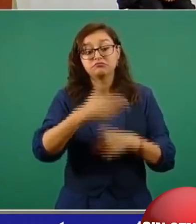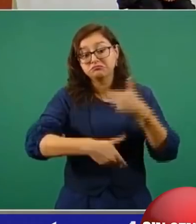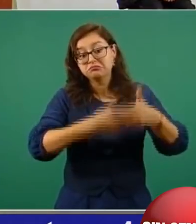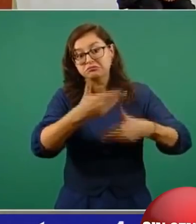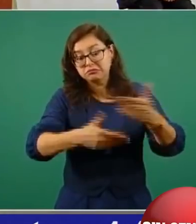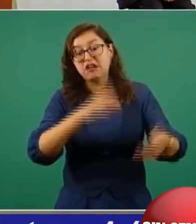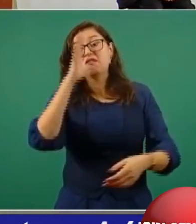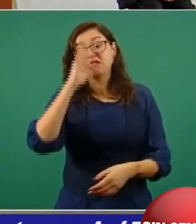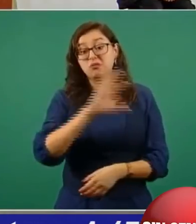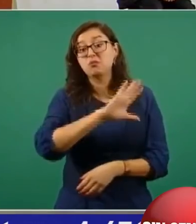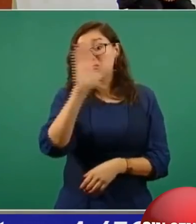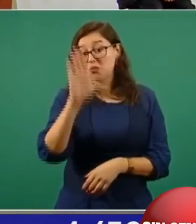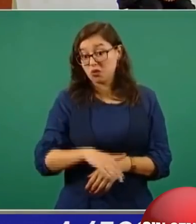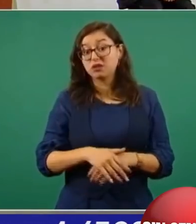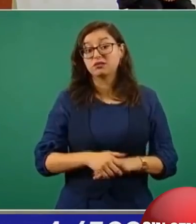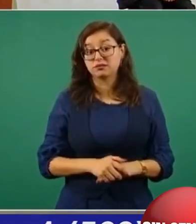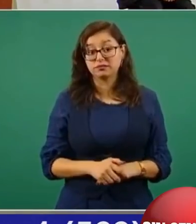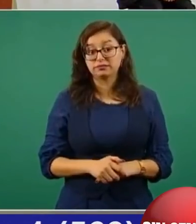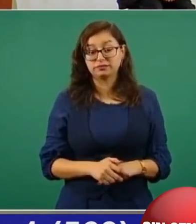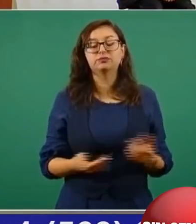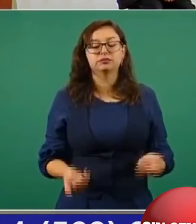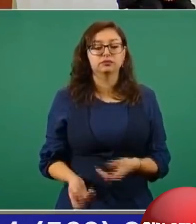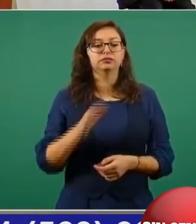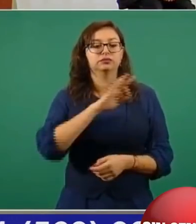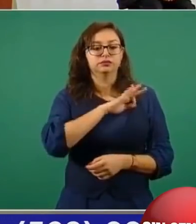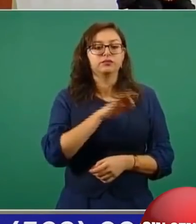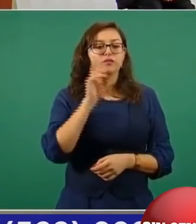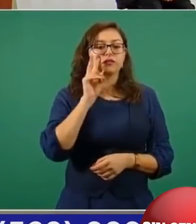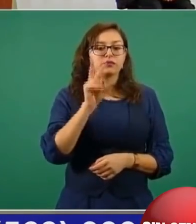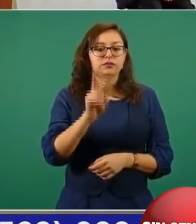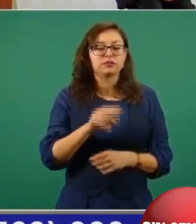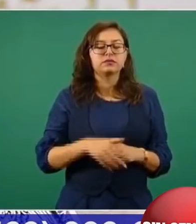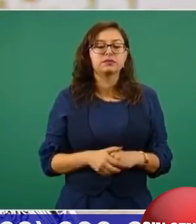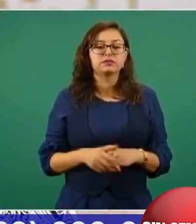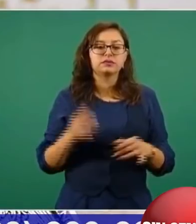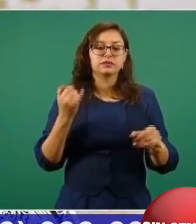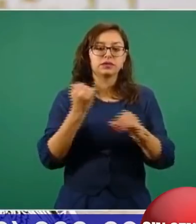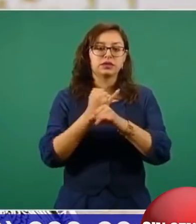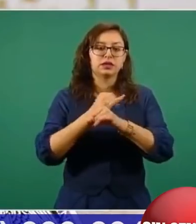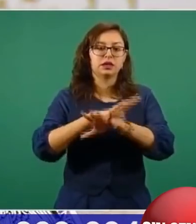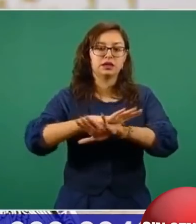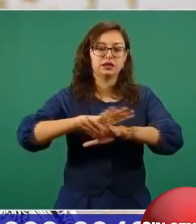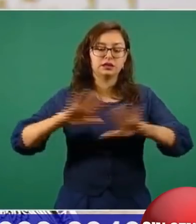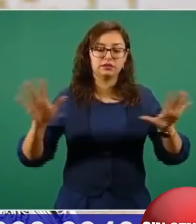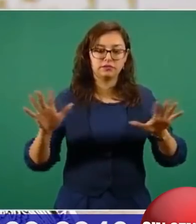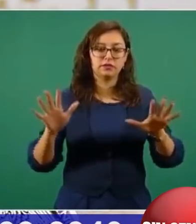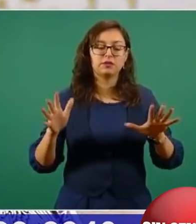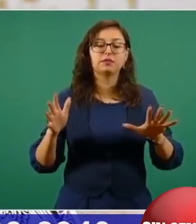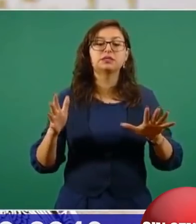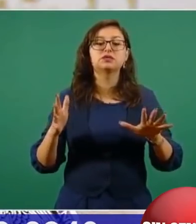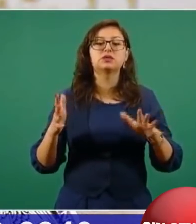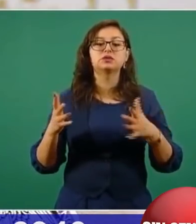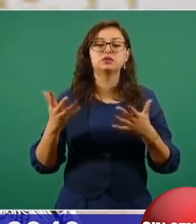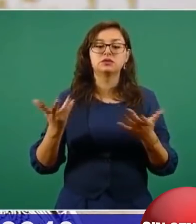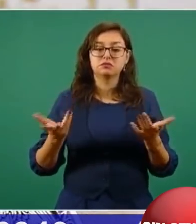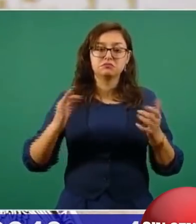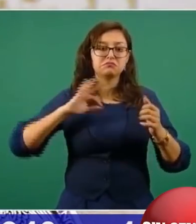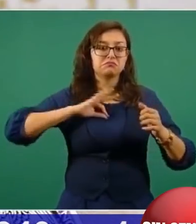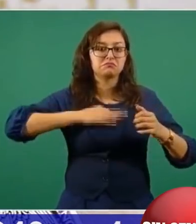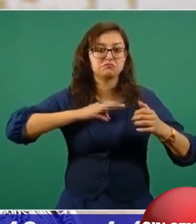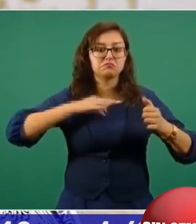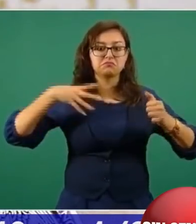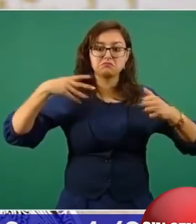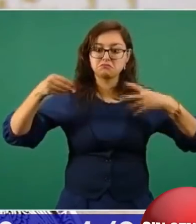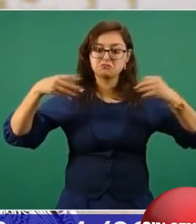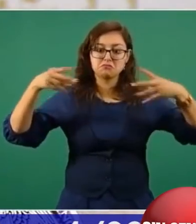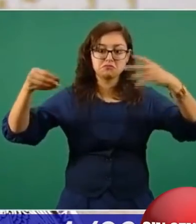Veamos en la última diapositiva precisamente esto. Con base en la información que tenemos, la información epidemiológica que se ha